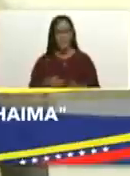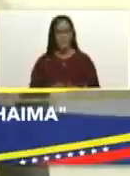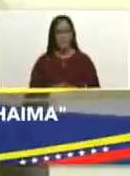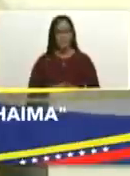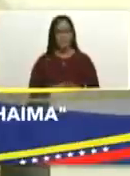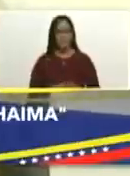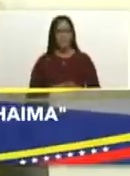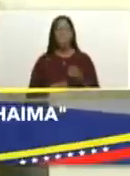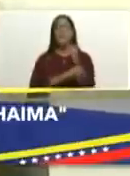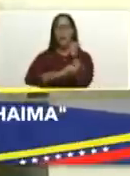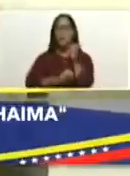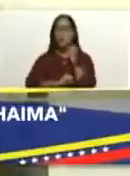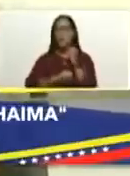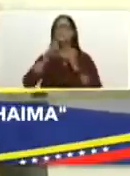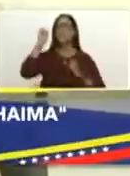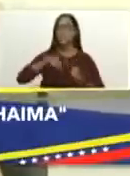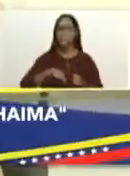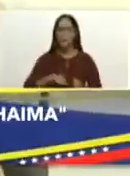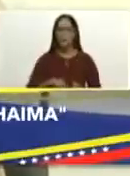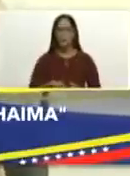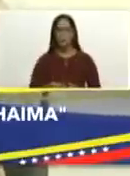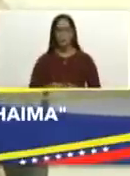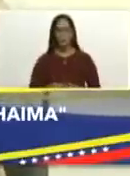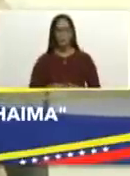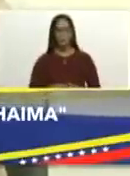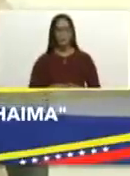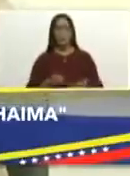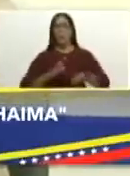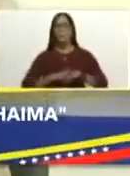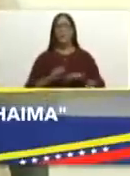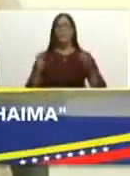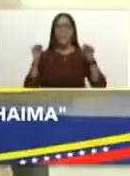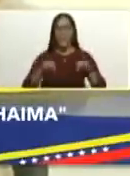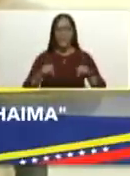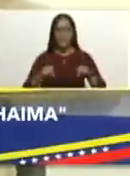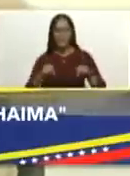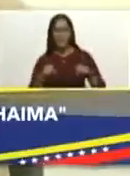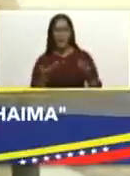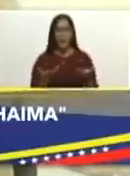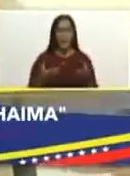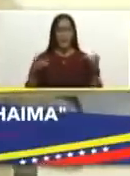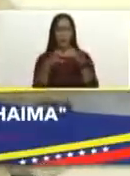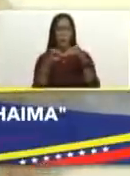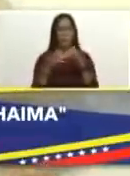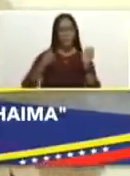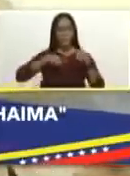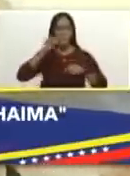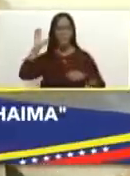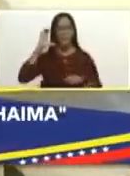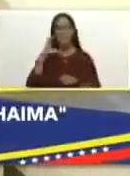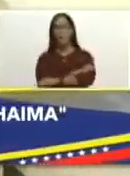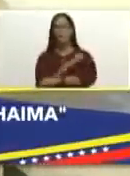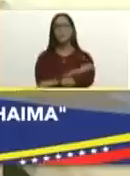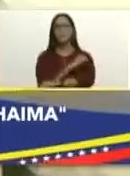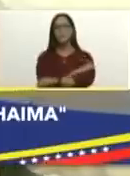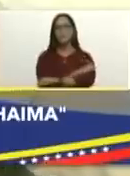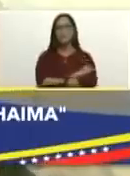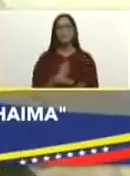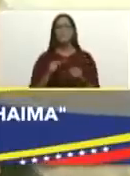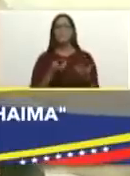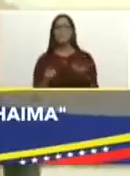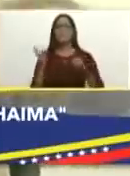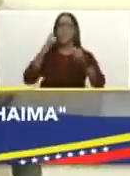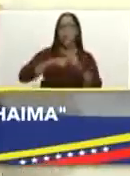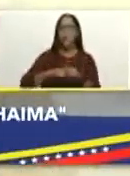y a los traidores y traidoras también. Porque ahí a la caravana de Vendepatria a la derecha se le una